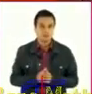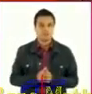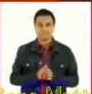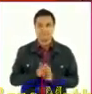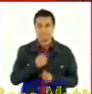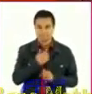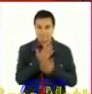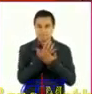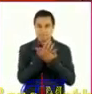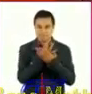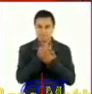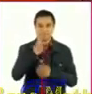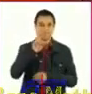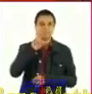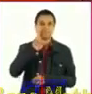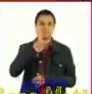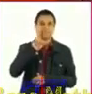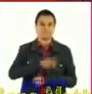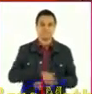Déjame ver.